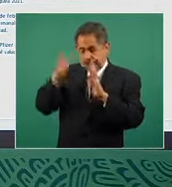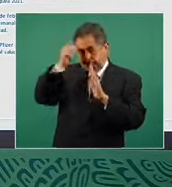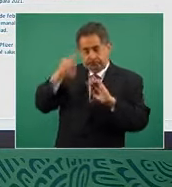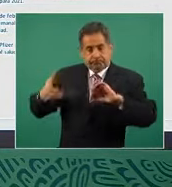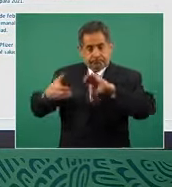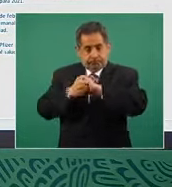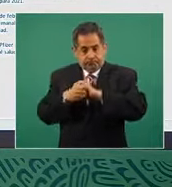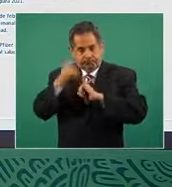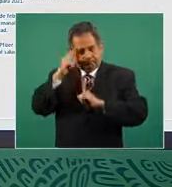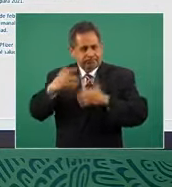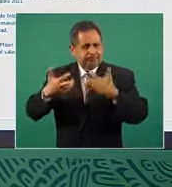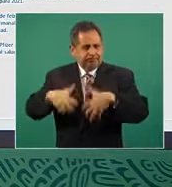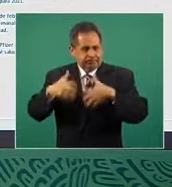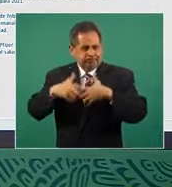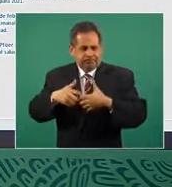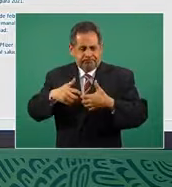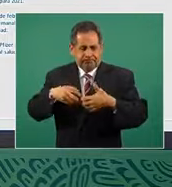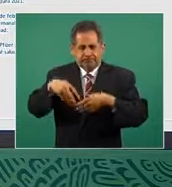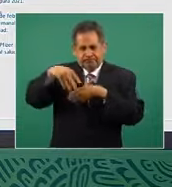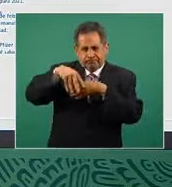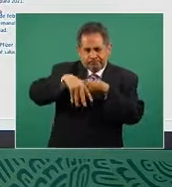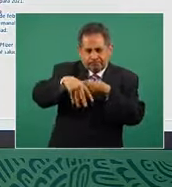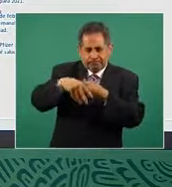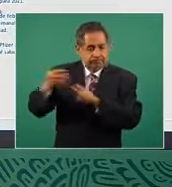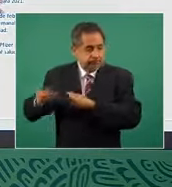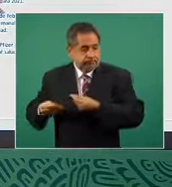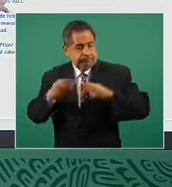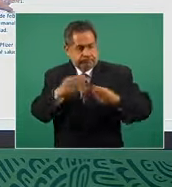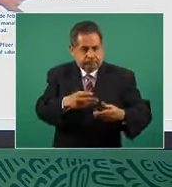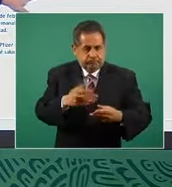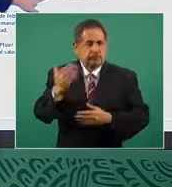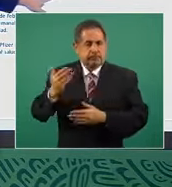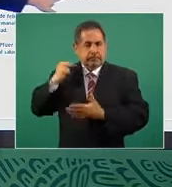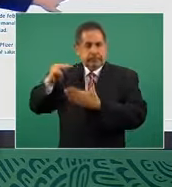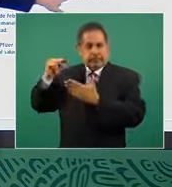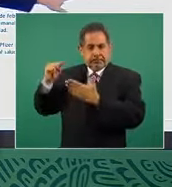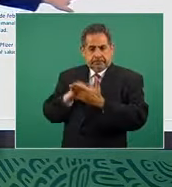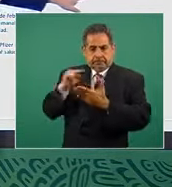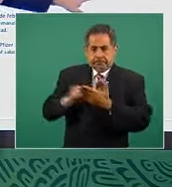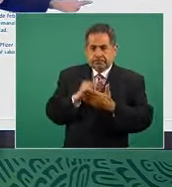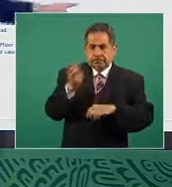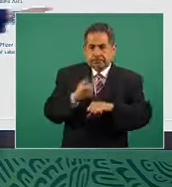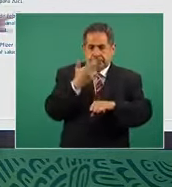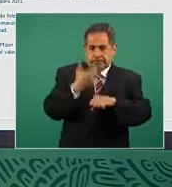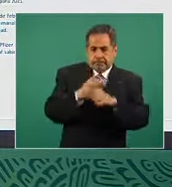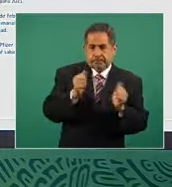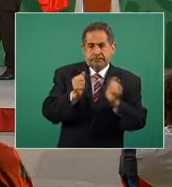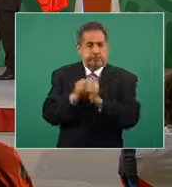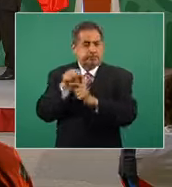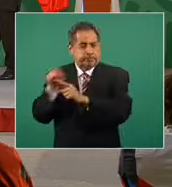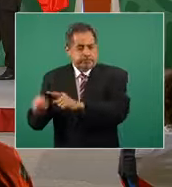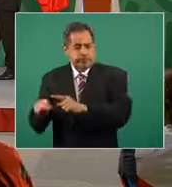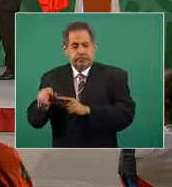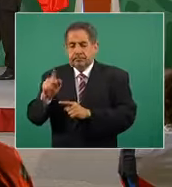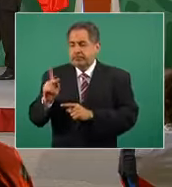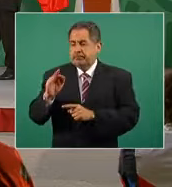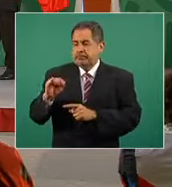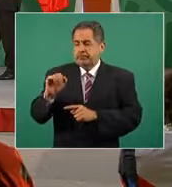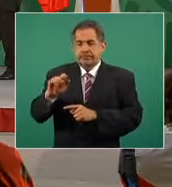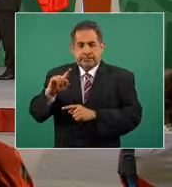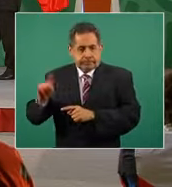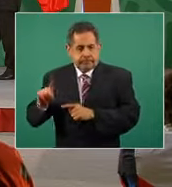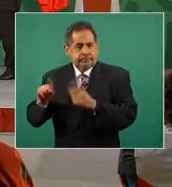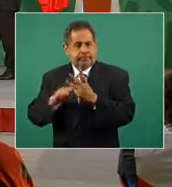de fabricación y suministro firmado entre la Secretaría de Salud y Pfizer